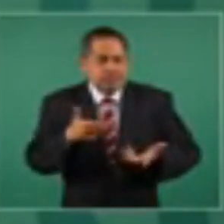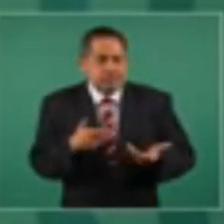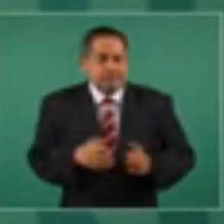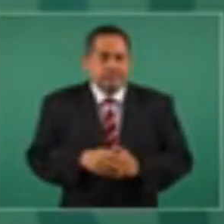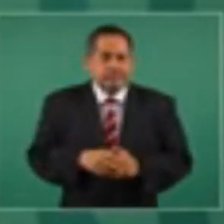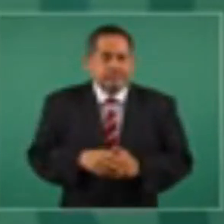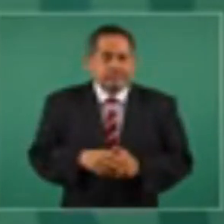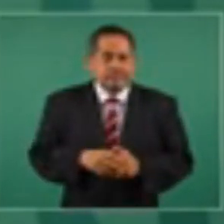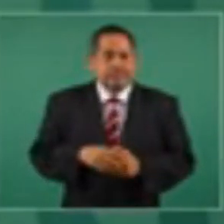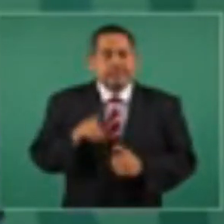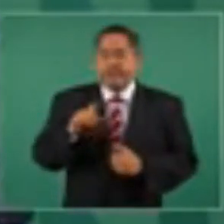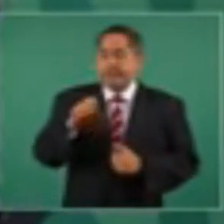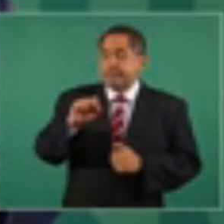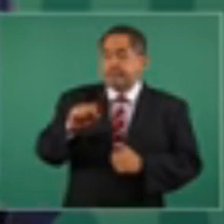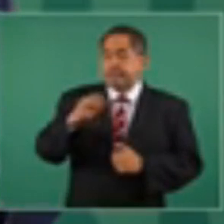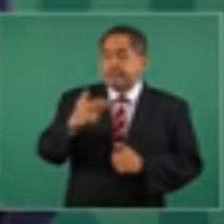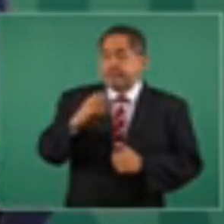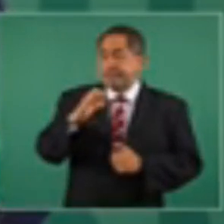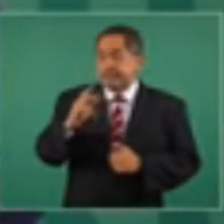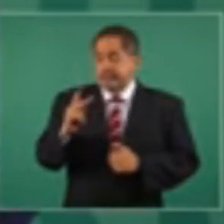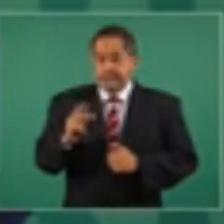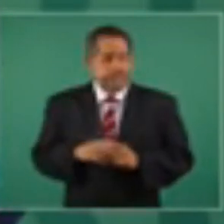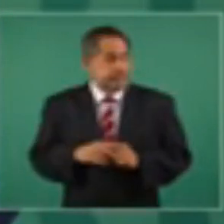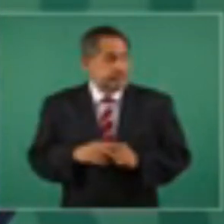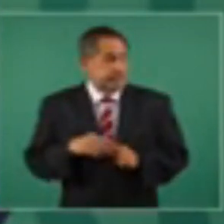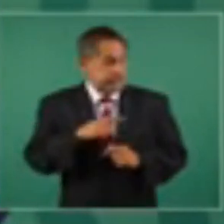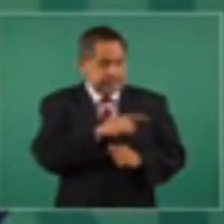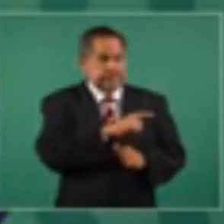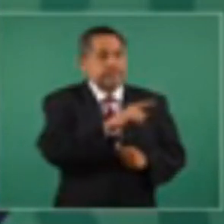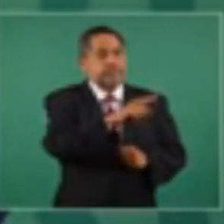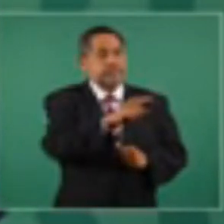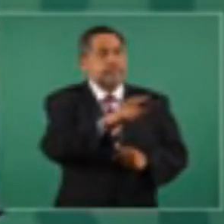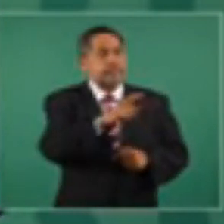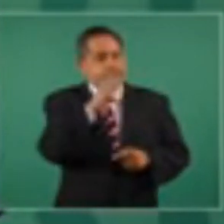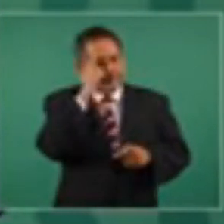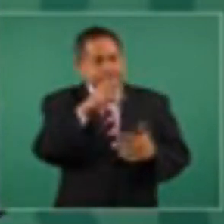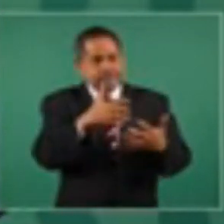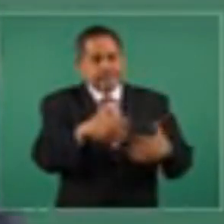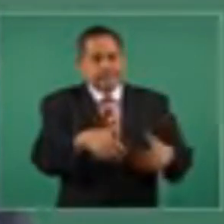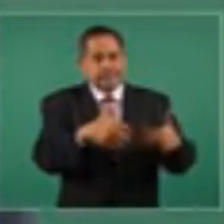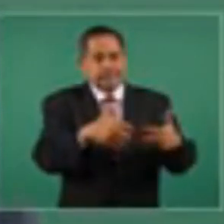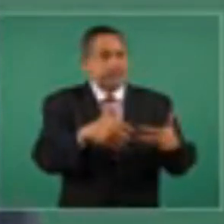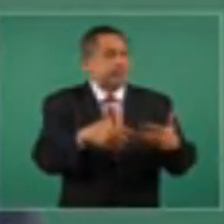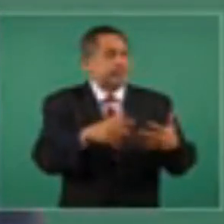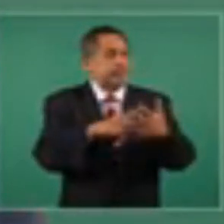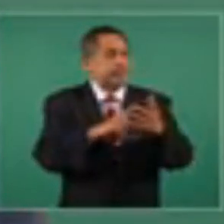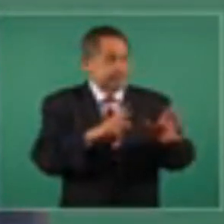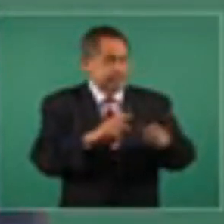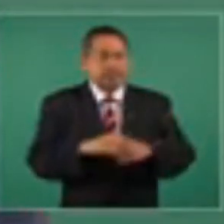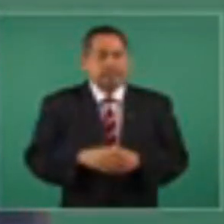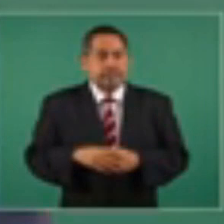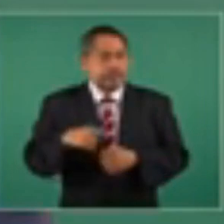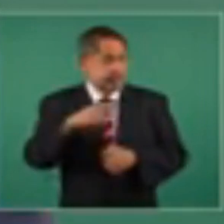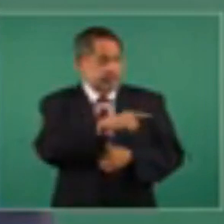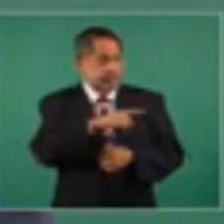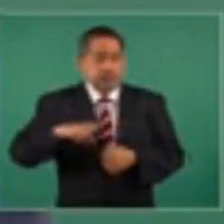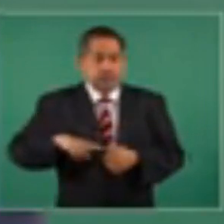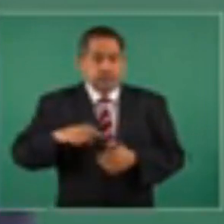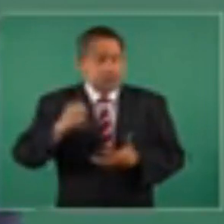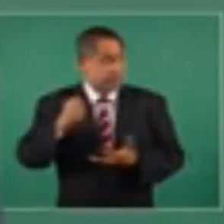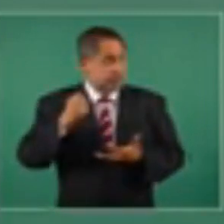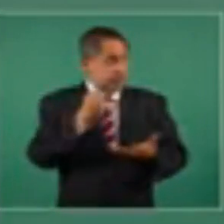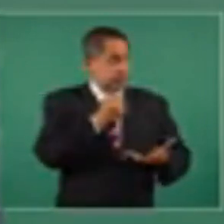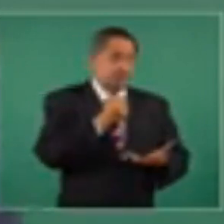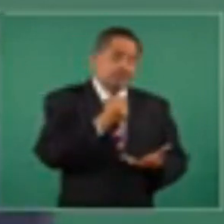Que Hacienda le descontaba de las participaciones a ese estado lo